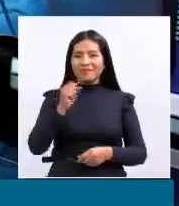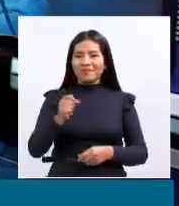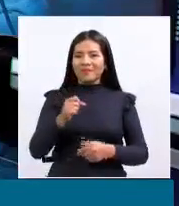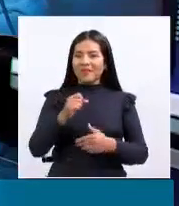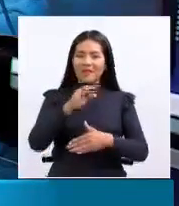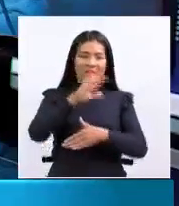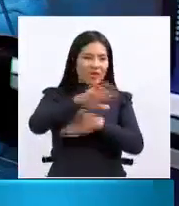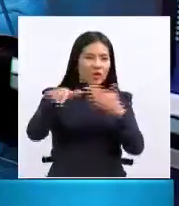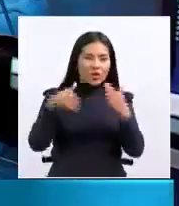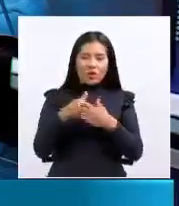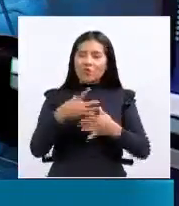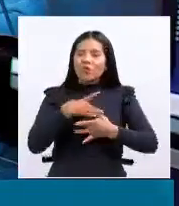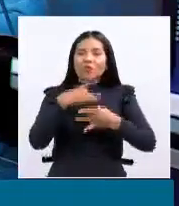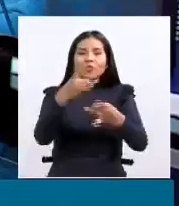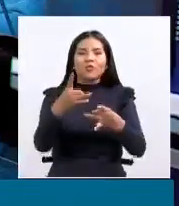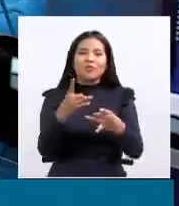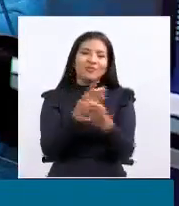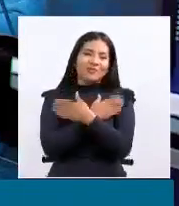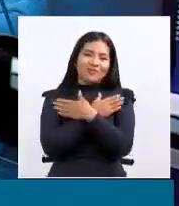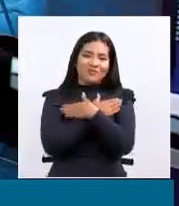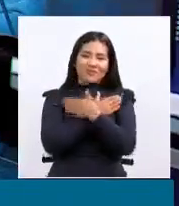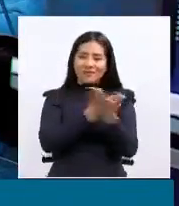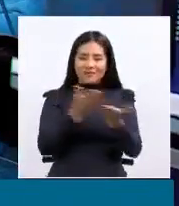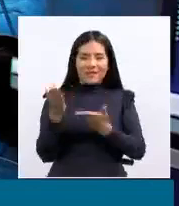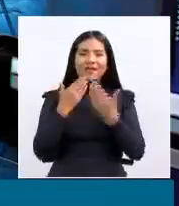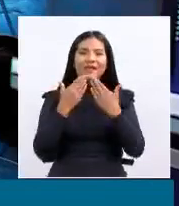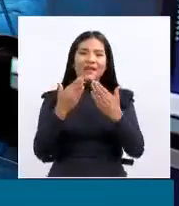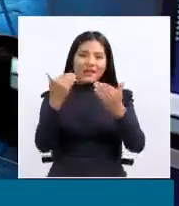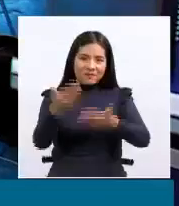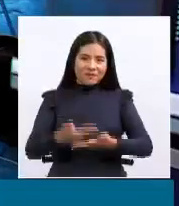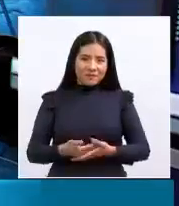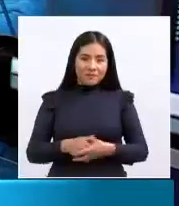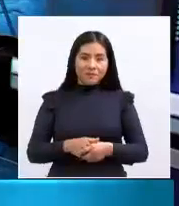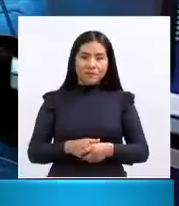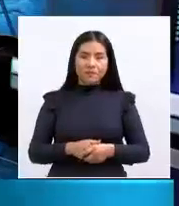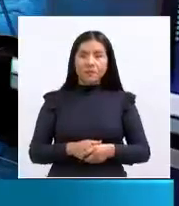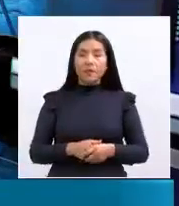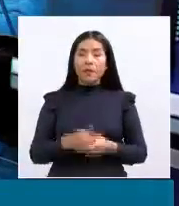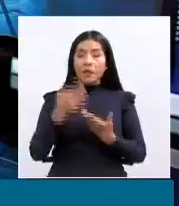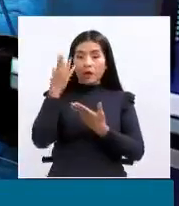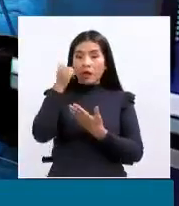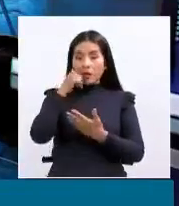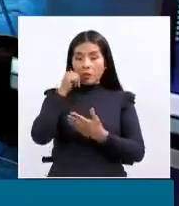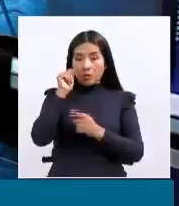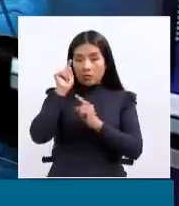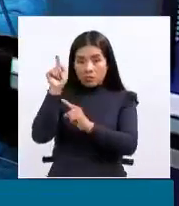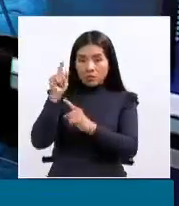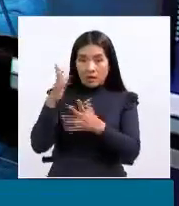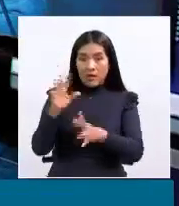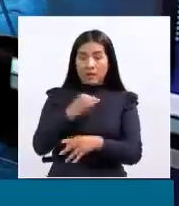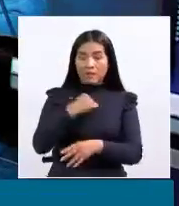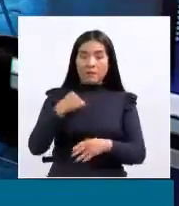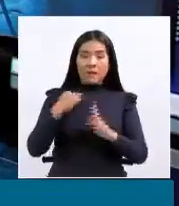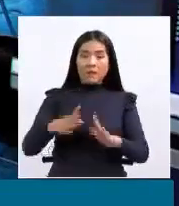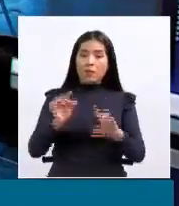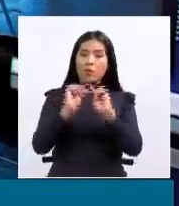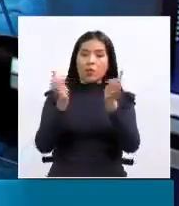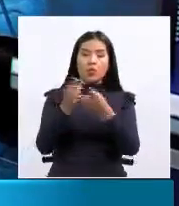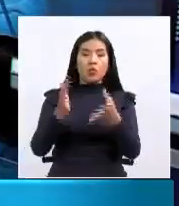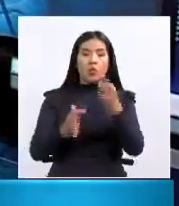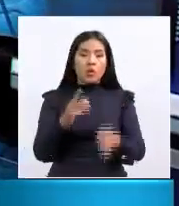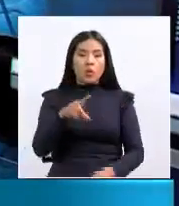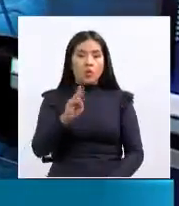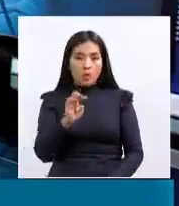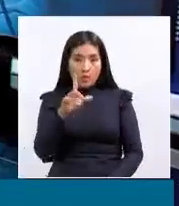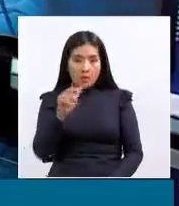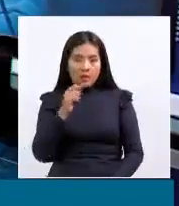gustazo estar con ustedes. Gracias por invitarme. Bien, Silvina, tú eres miembro del Grupo Jurídico de Puebla. ¿Cómo se ha analizado desde el